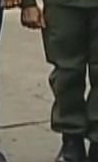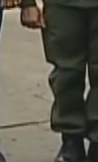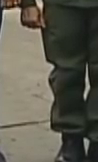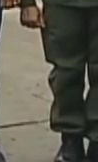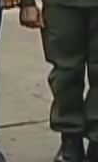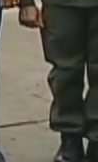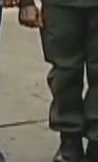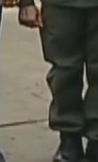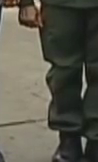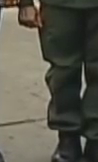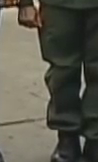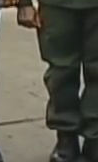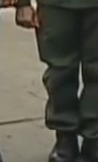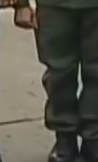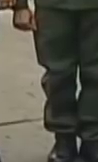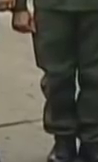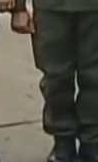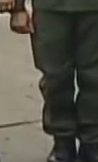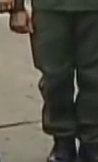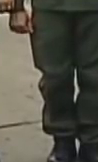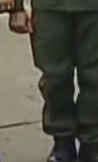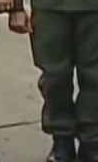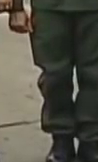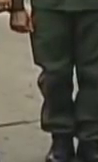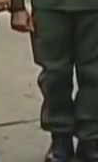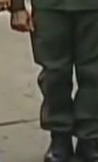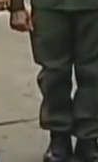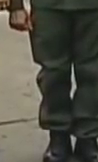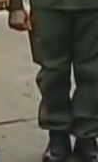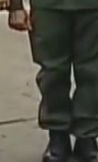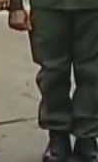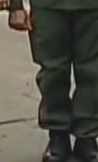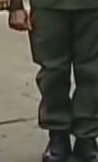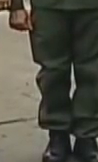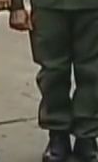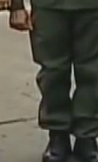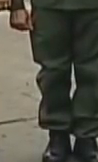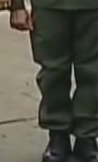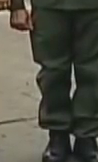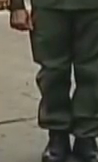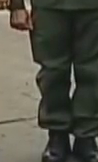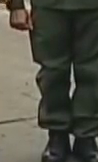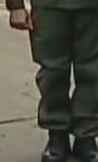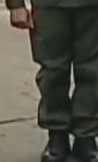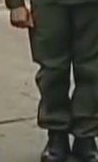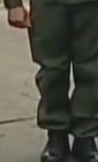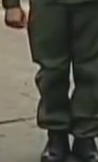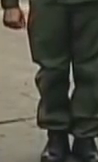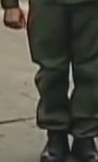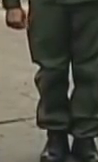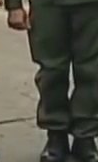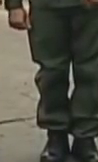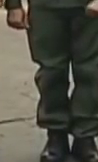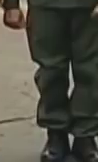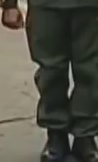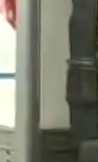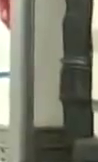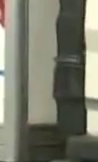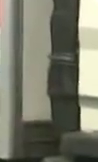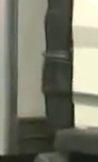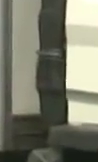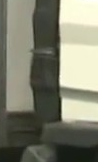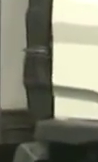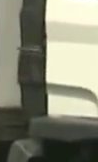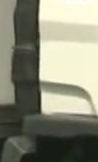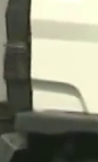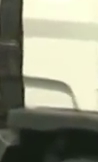de la pesca venezolana, desde la tierra de pescadores artesanales, que vivan nuestros pescadores, que viva la patria, que viva